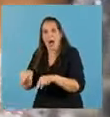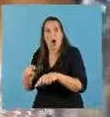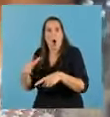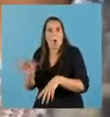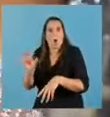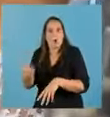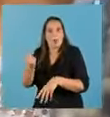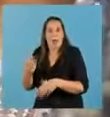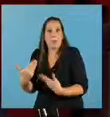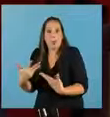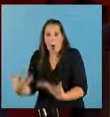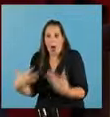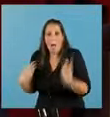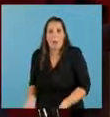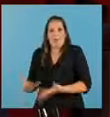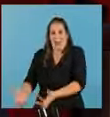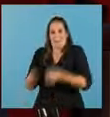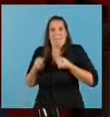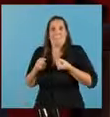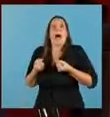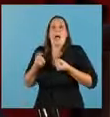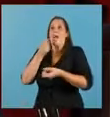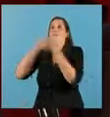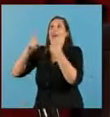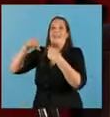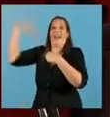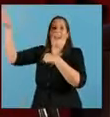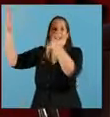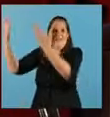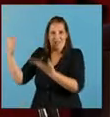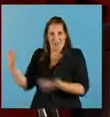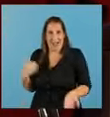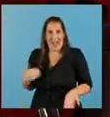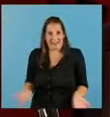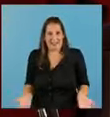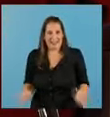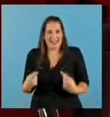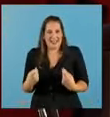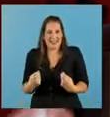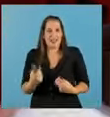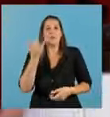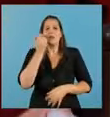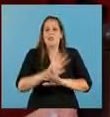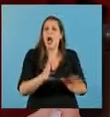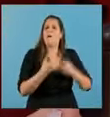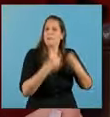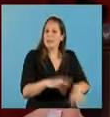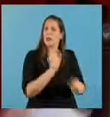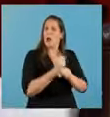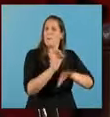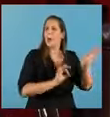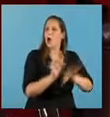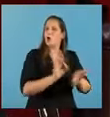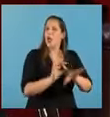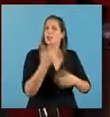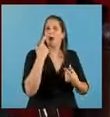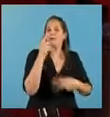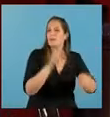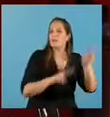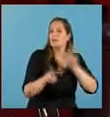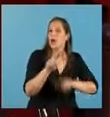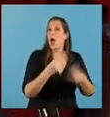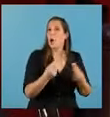exportaciones argentinas. En materia industrial, hemos comenzado a trabajar en proyectos estratégicos de movilidad sustentable